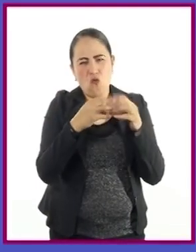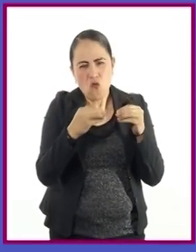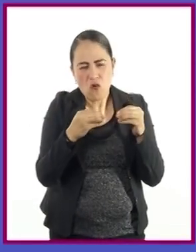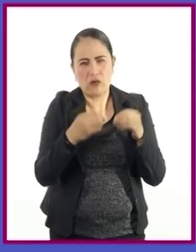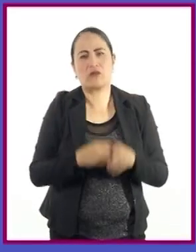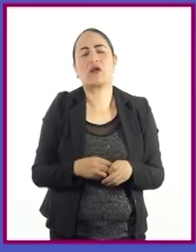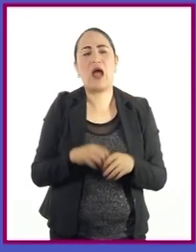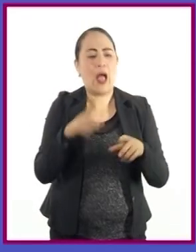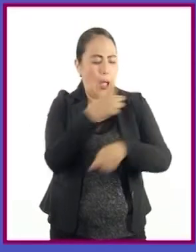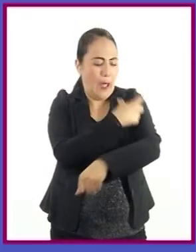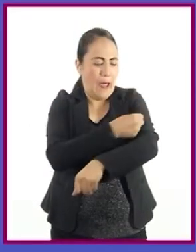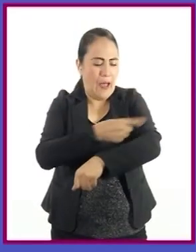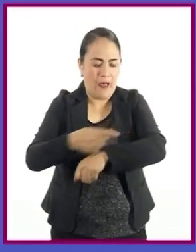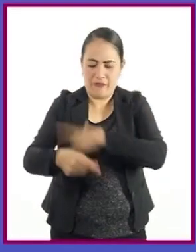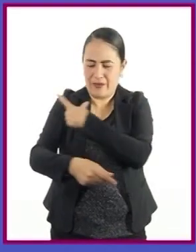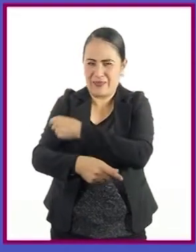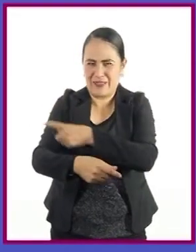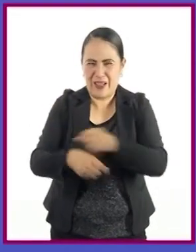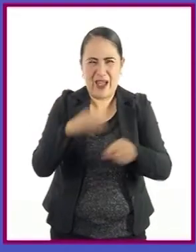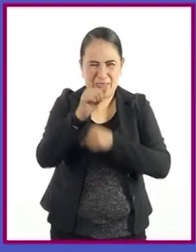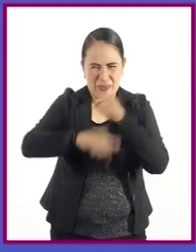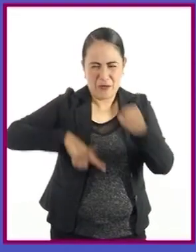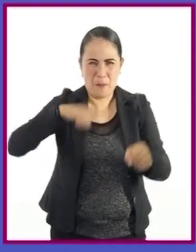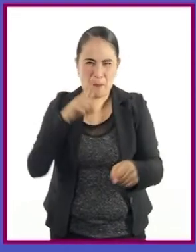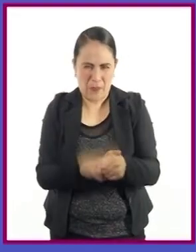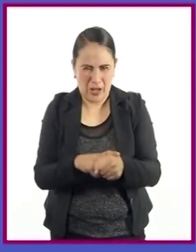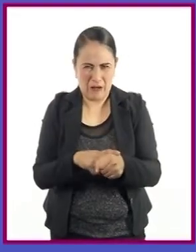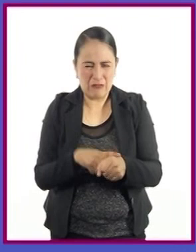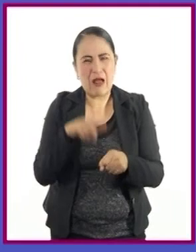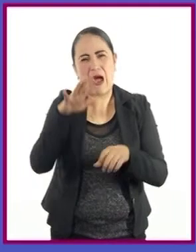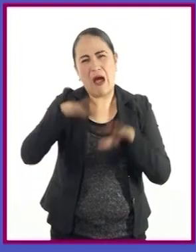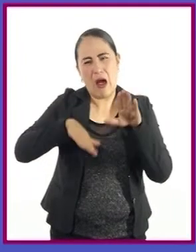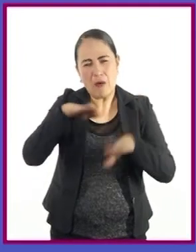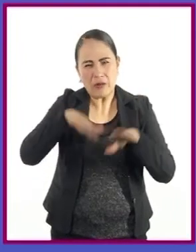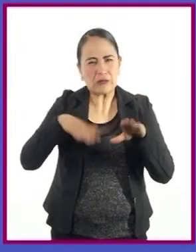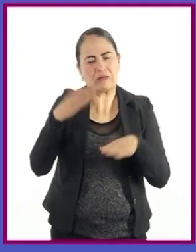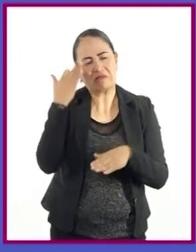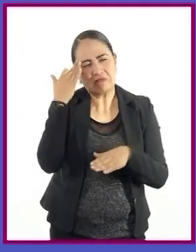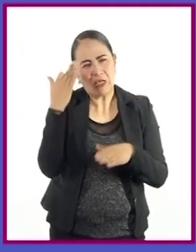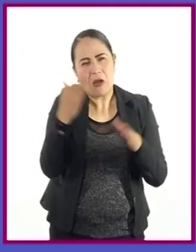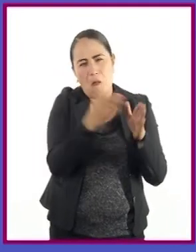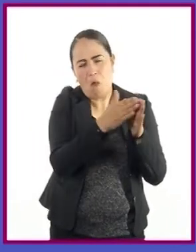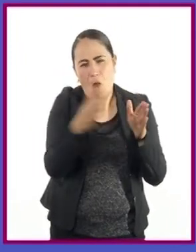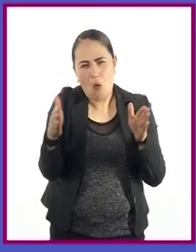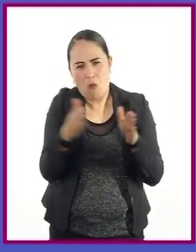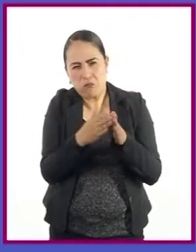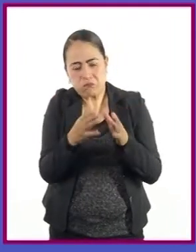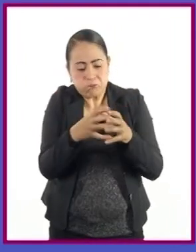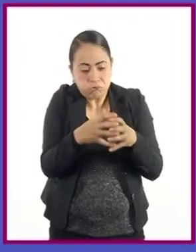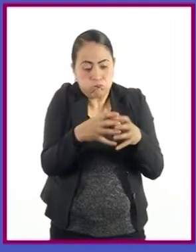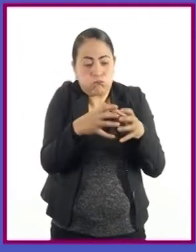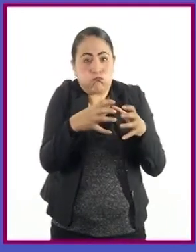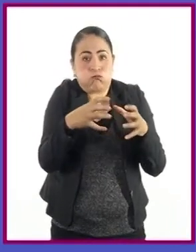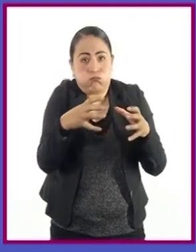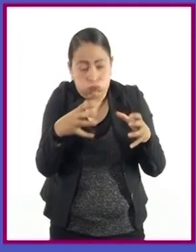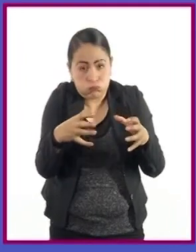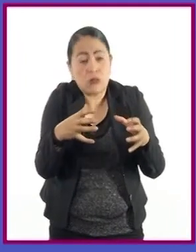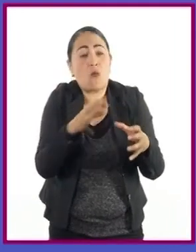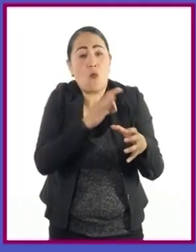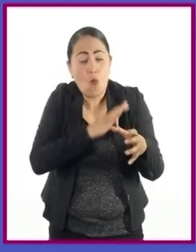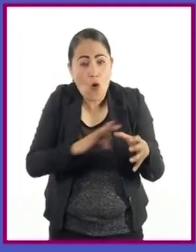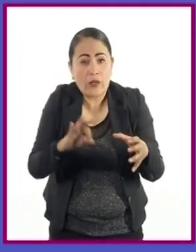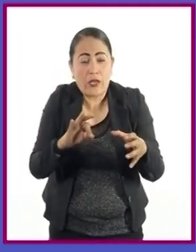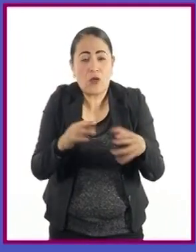aves, diminutos en el medio habitual, llegan a adquirir en ciertas condiciones proporciones enormes. La